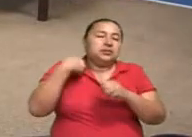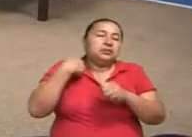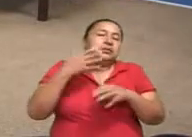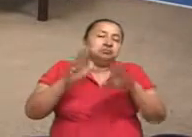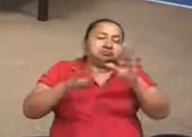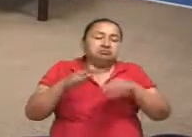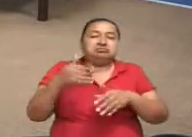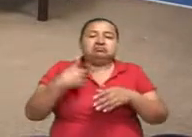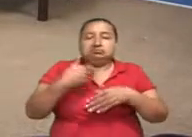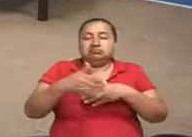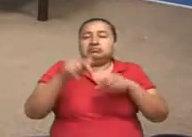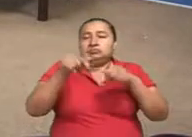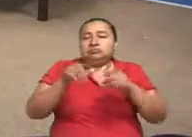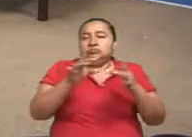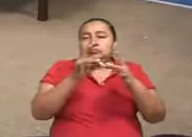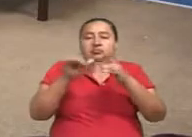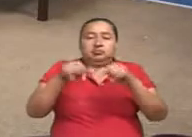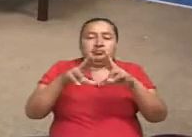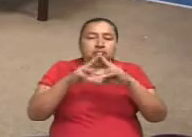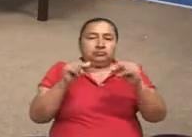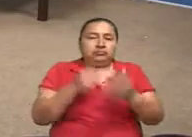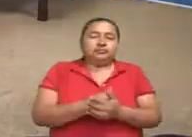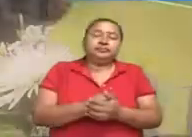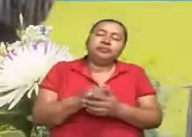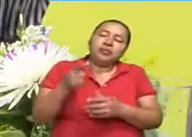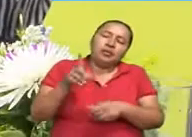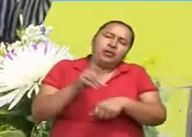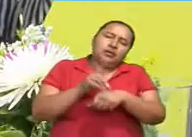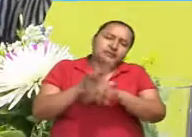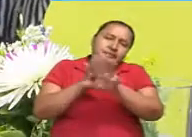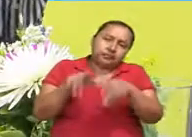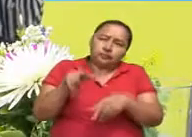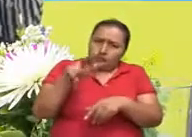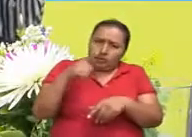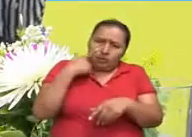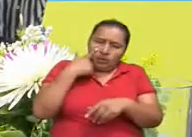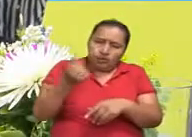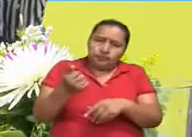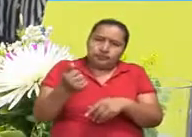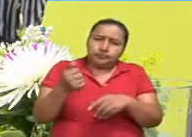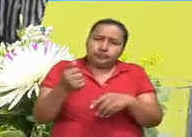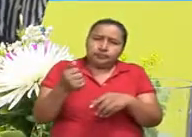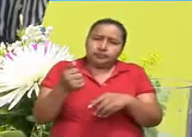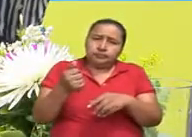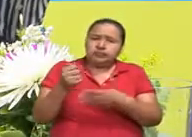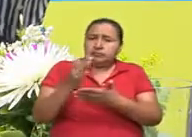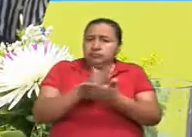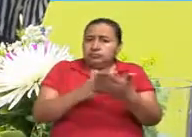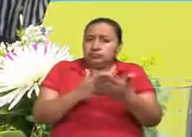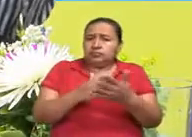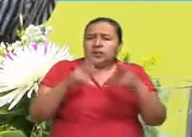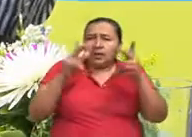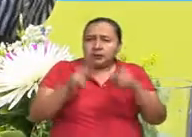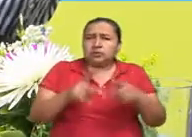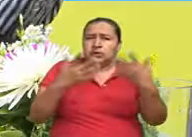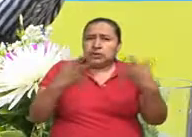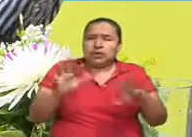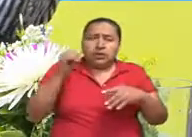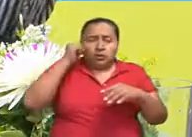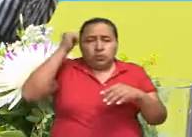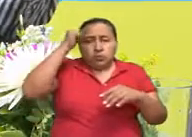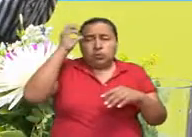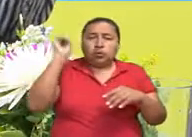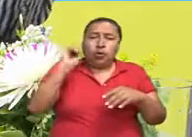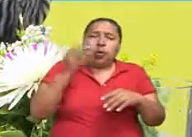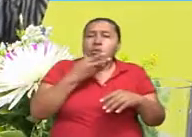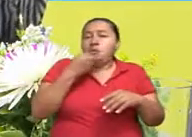por supuesto, en nuestro país. Doctora, ¿ha conocido casos, por ejemplo, de personas ya adultas, adolescentes,